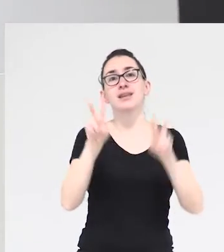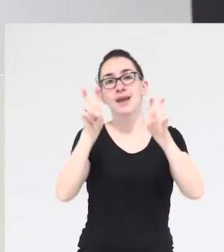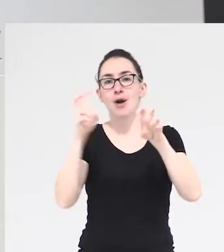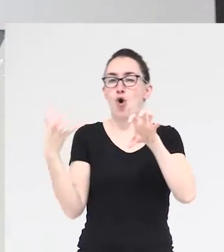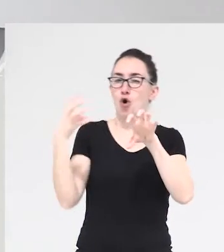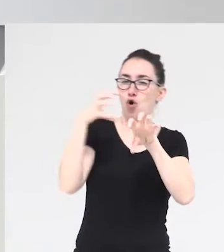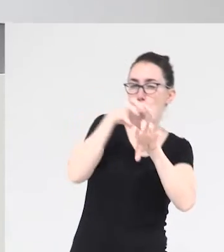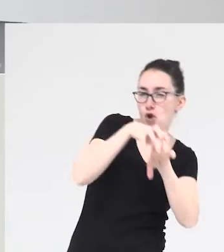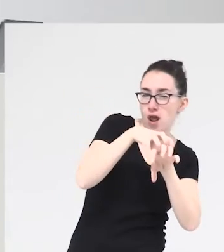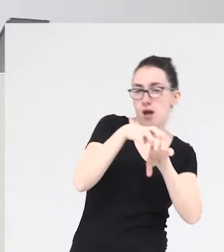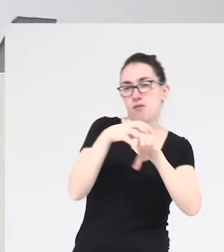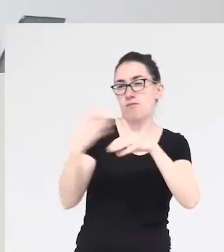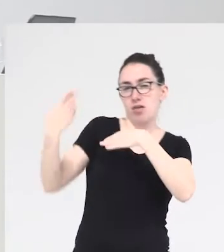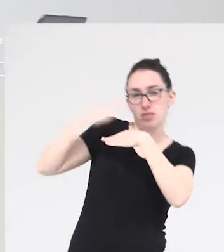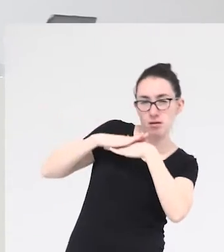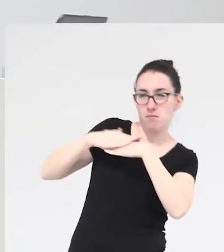coloniales, con